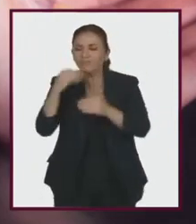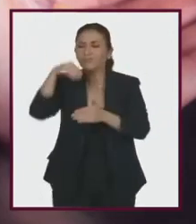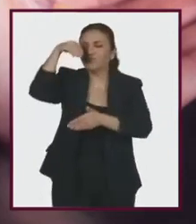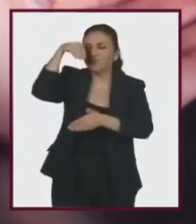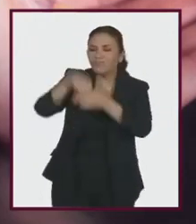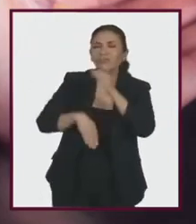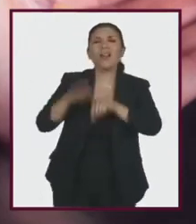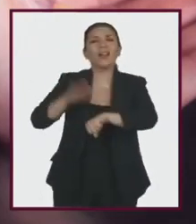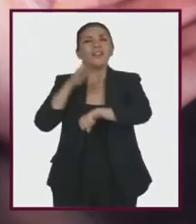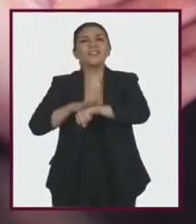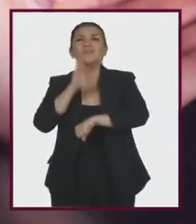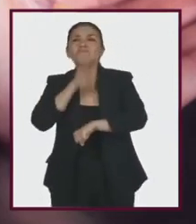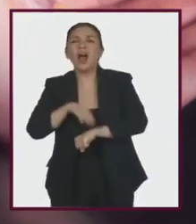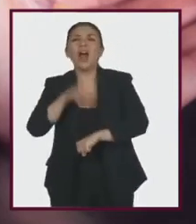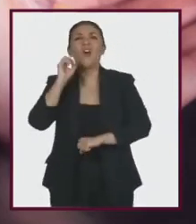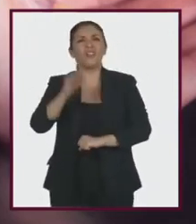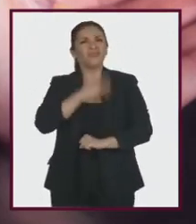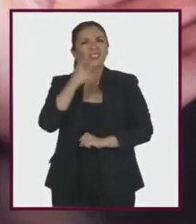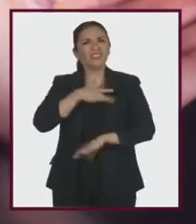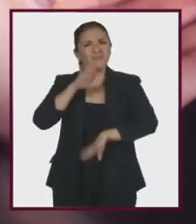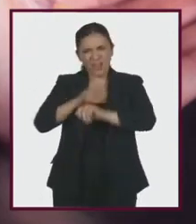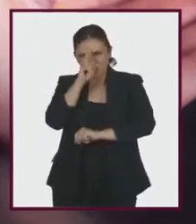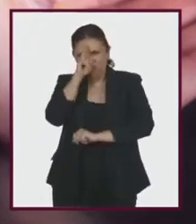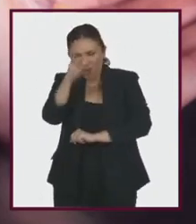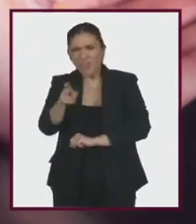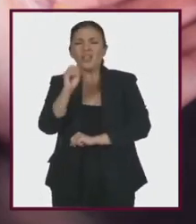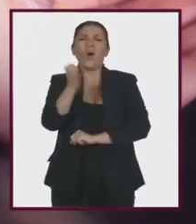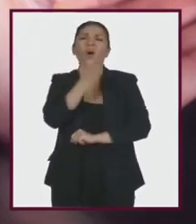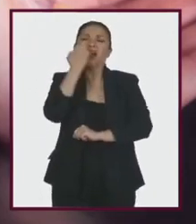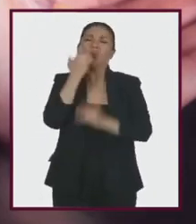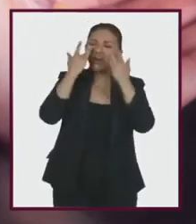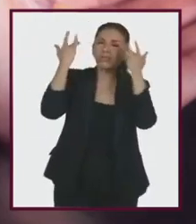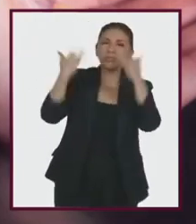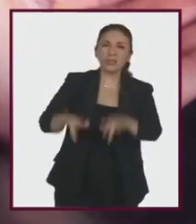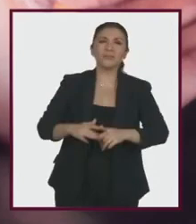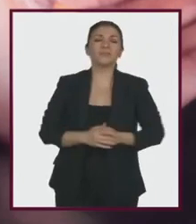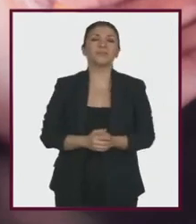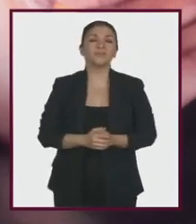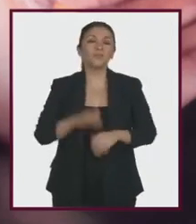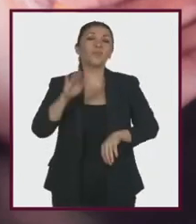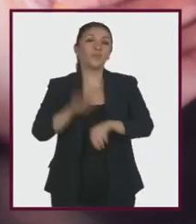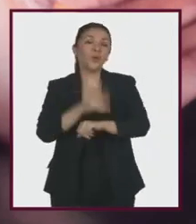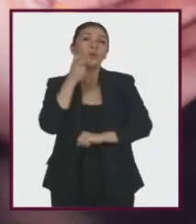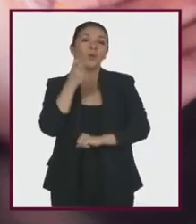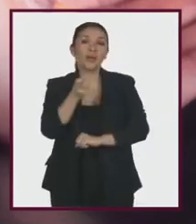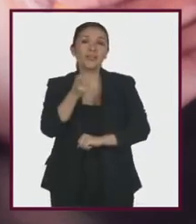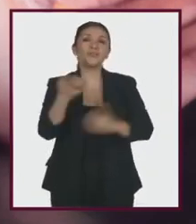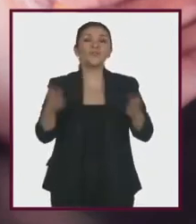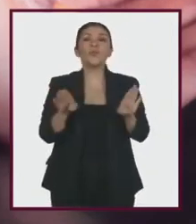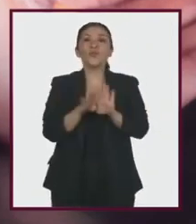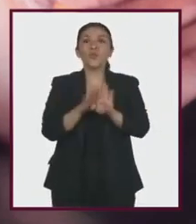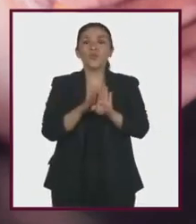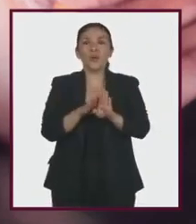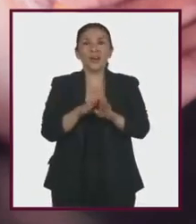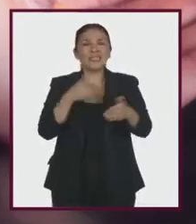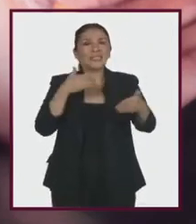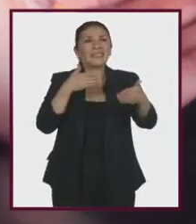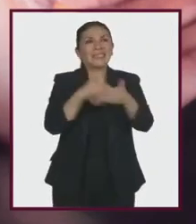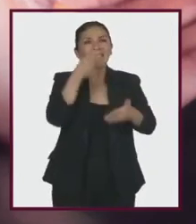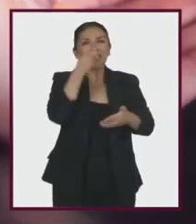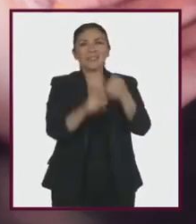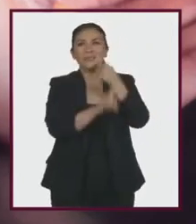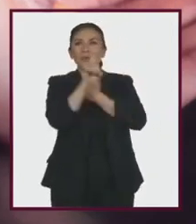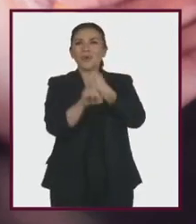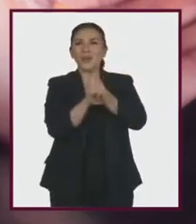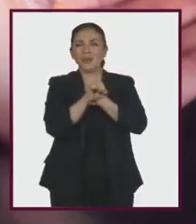conductas violentas, ausentismo y abandono escolar. Es por ello que para enfrentar este fenómeno social desde